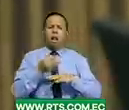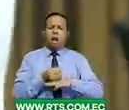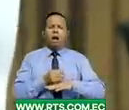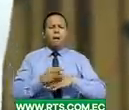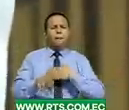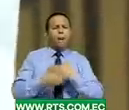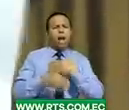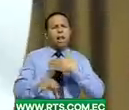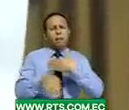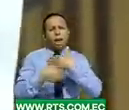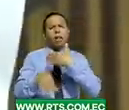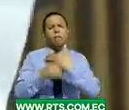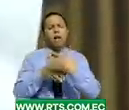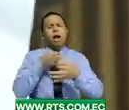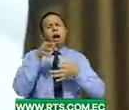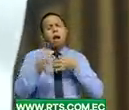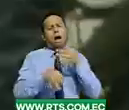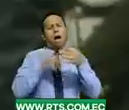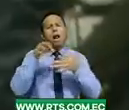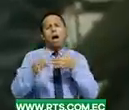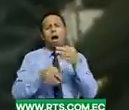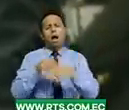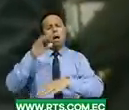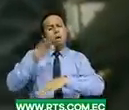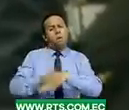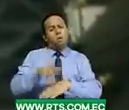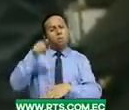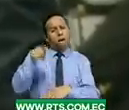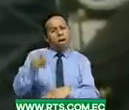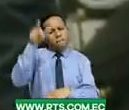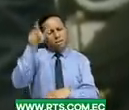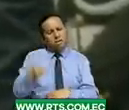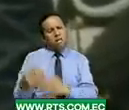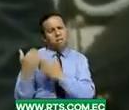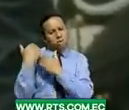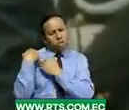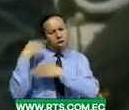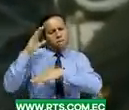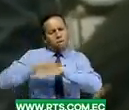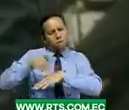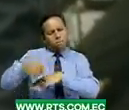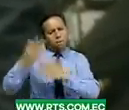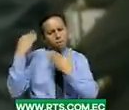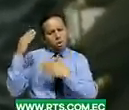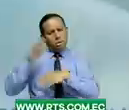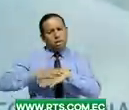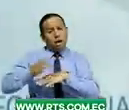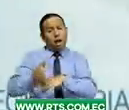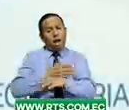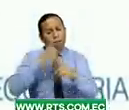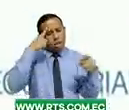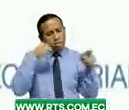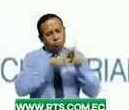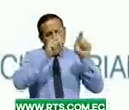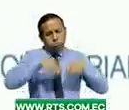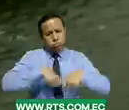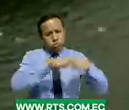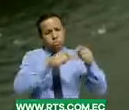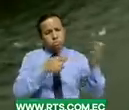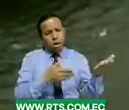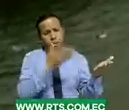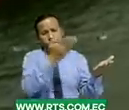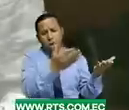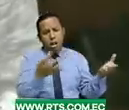para enfatizar en que el jefe de Estado tendría responsabilidad política por el contrato vigente entre Flopec y